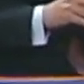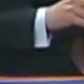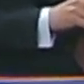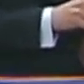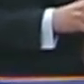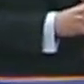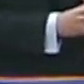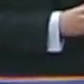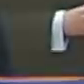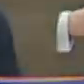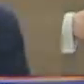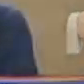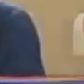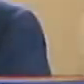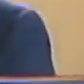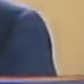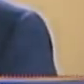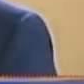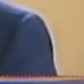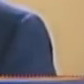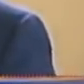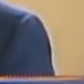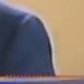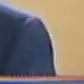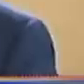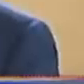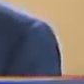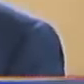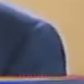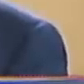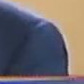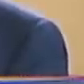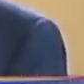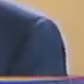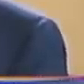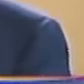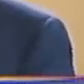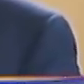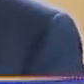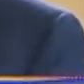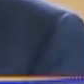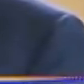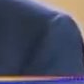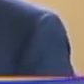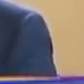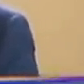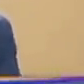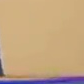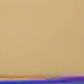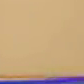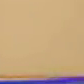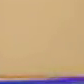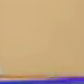representantes por parte de Venezuela en materia económica y la delegación de la Federación de Rusia.